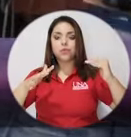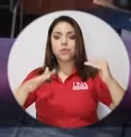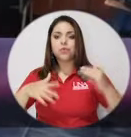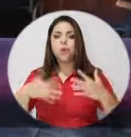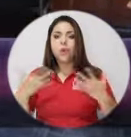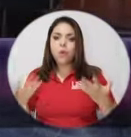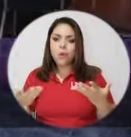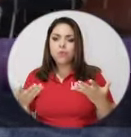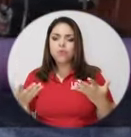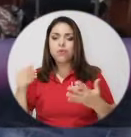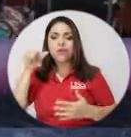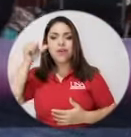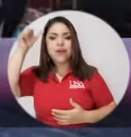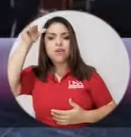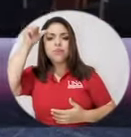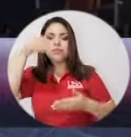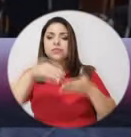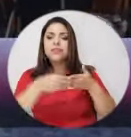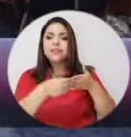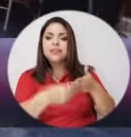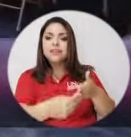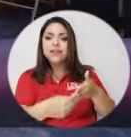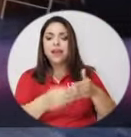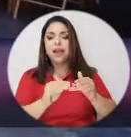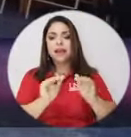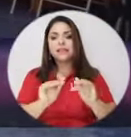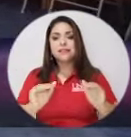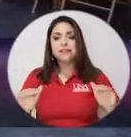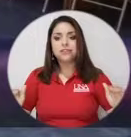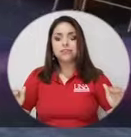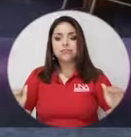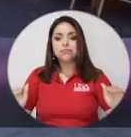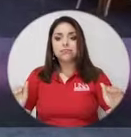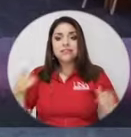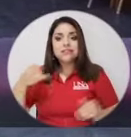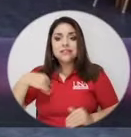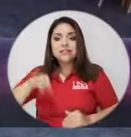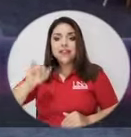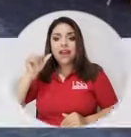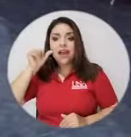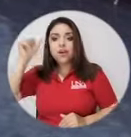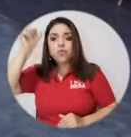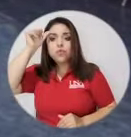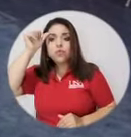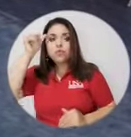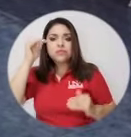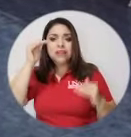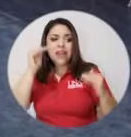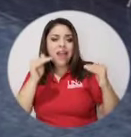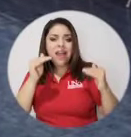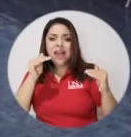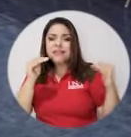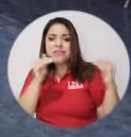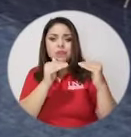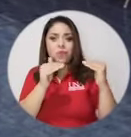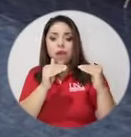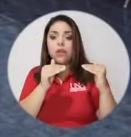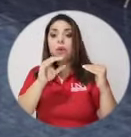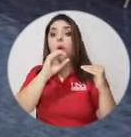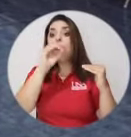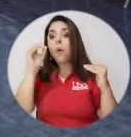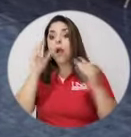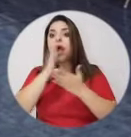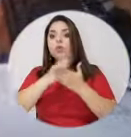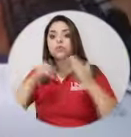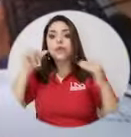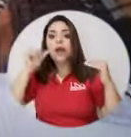adultos guiar en este nuevo proceso a esos niños si sus habilidades son casi iguales o incluso inferiores en